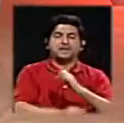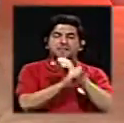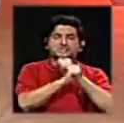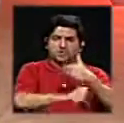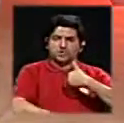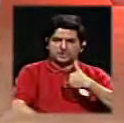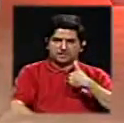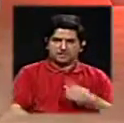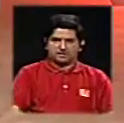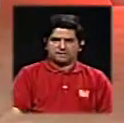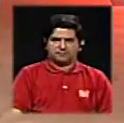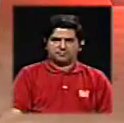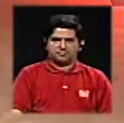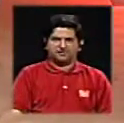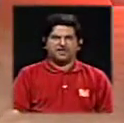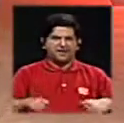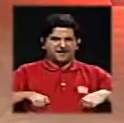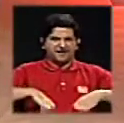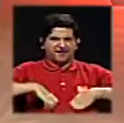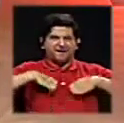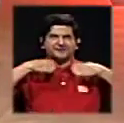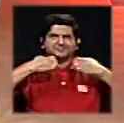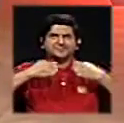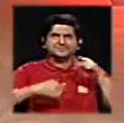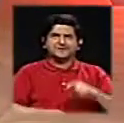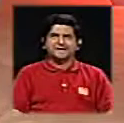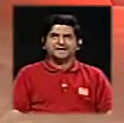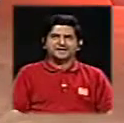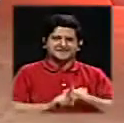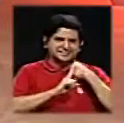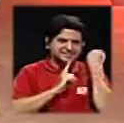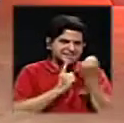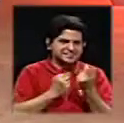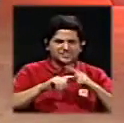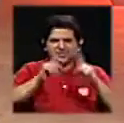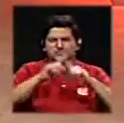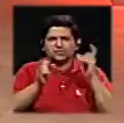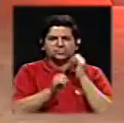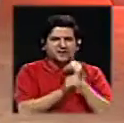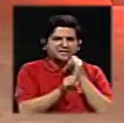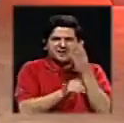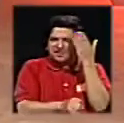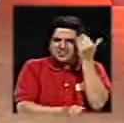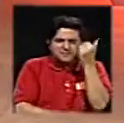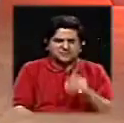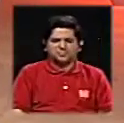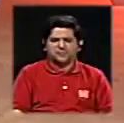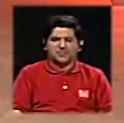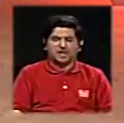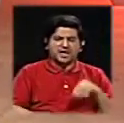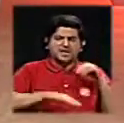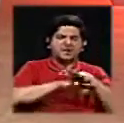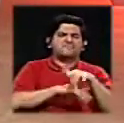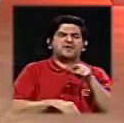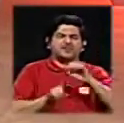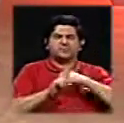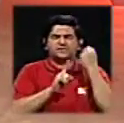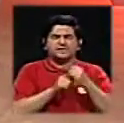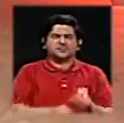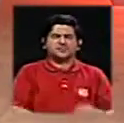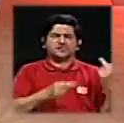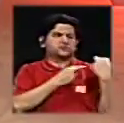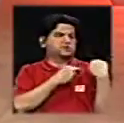qué existe ese estira y encoge entre distintas instituciones, y cuál es el efecto de esa dilución